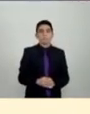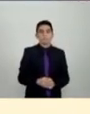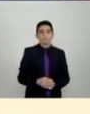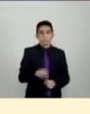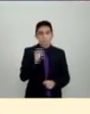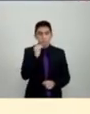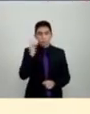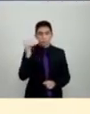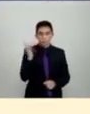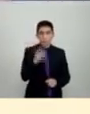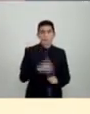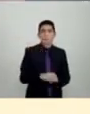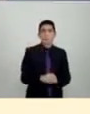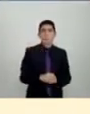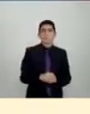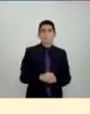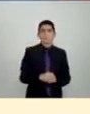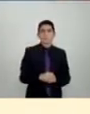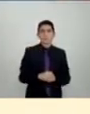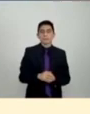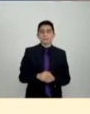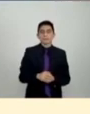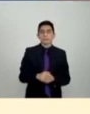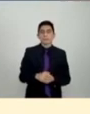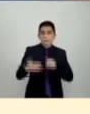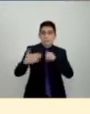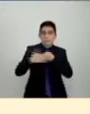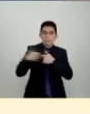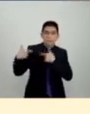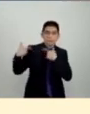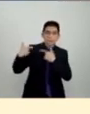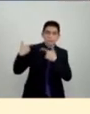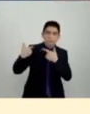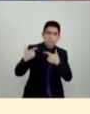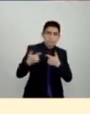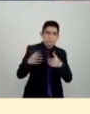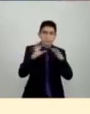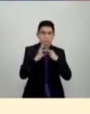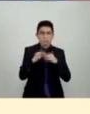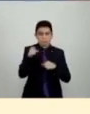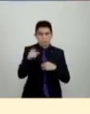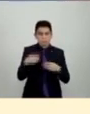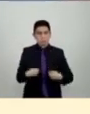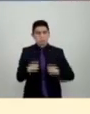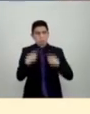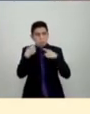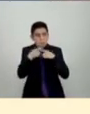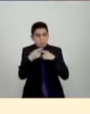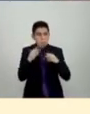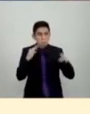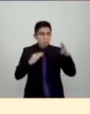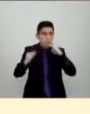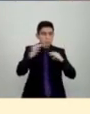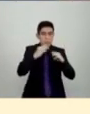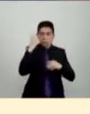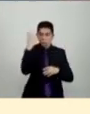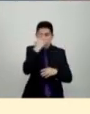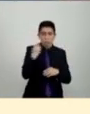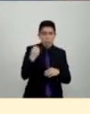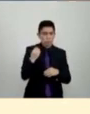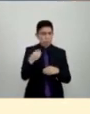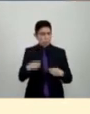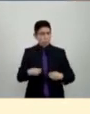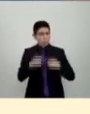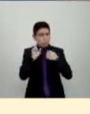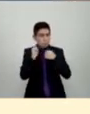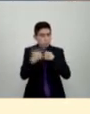increíbles. Por lo menos en la siguiente generación empezaron a decir, oye, ¿y quién vive ahí? ¿Quién vive en esas montañas tan hermosas? ¿Vive alguien ahí?